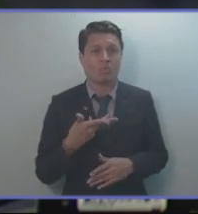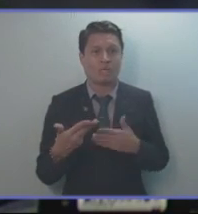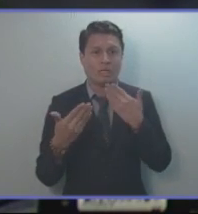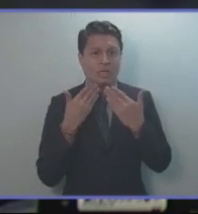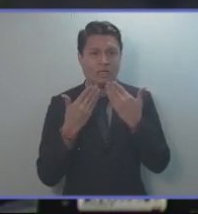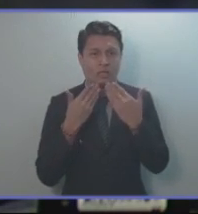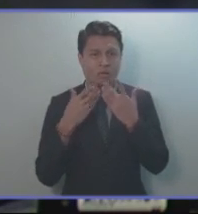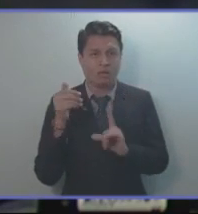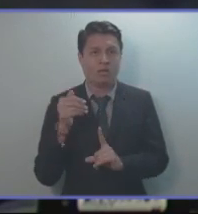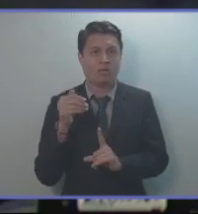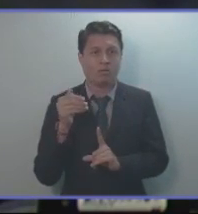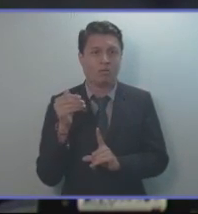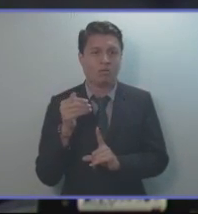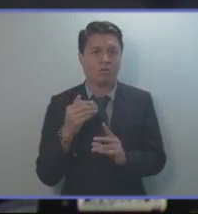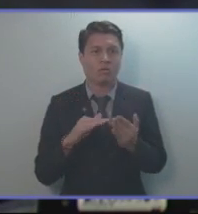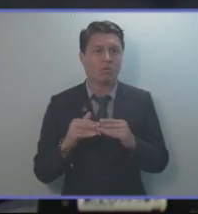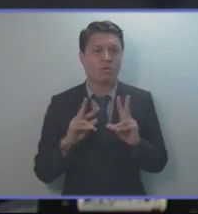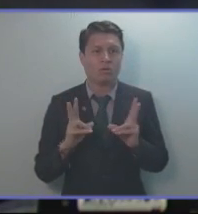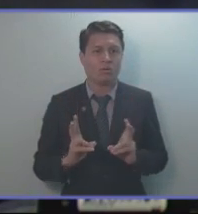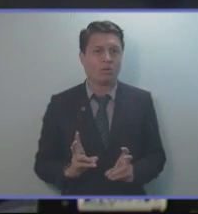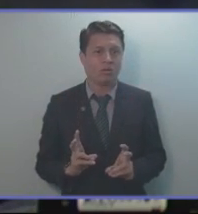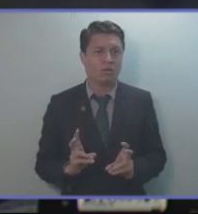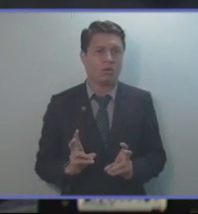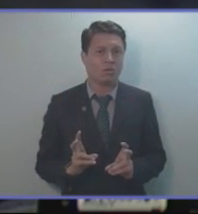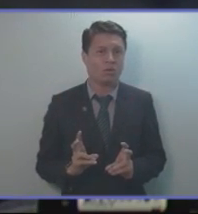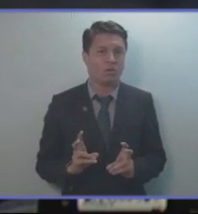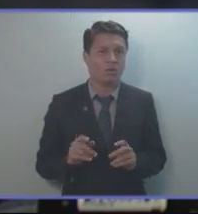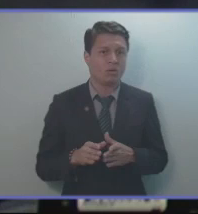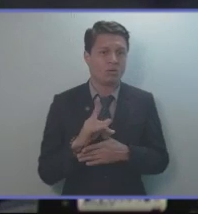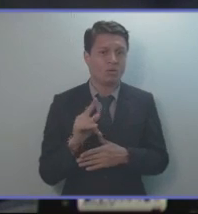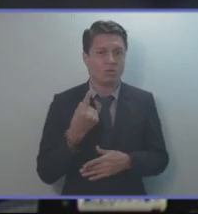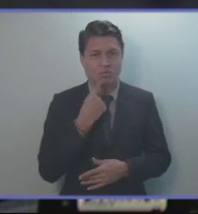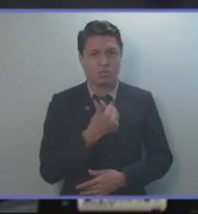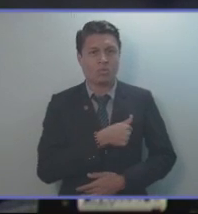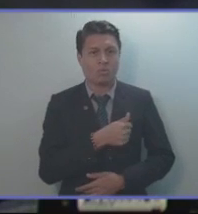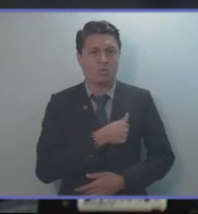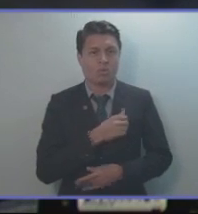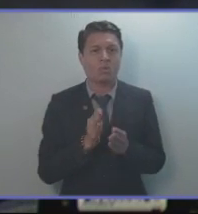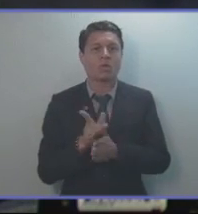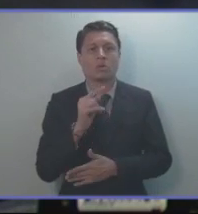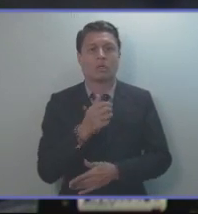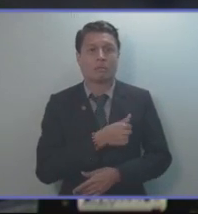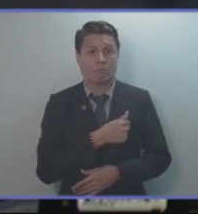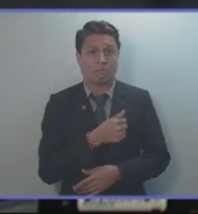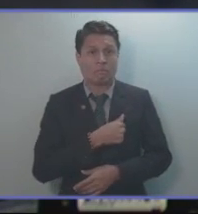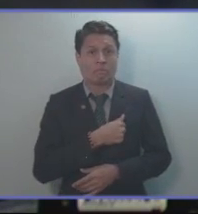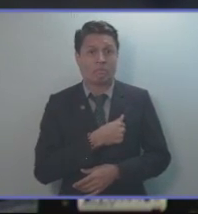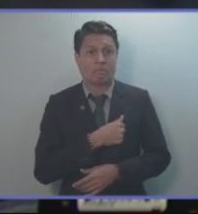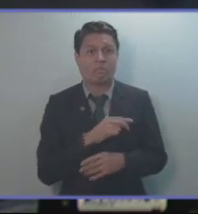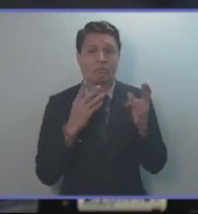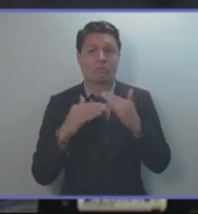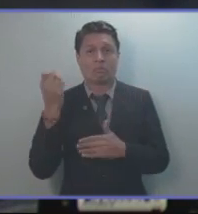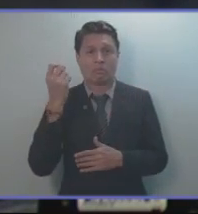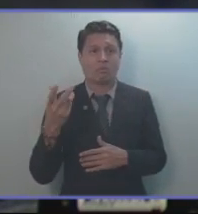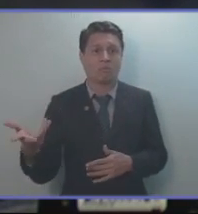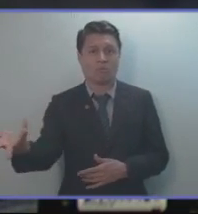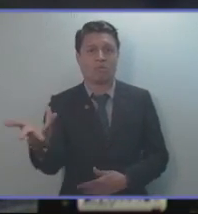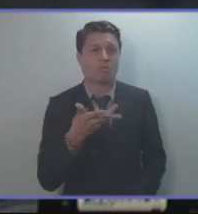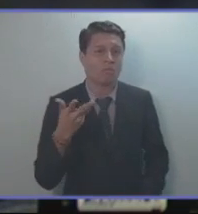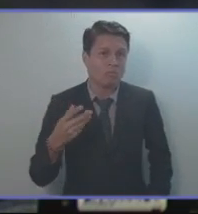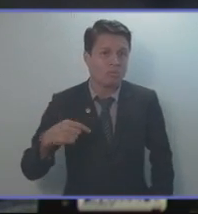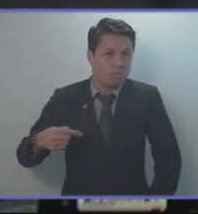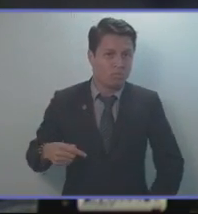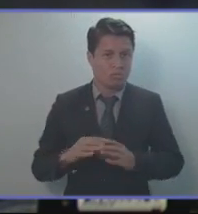educación, hablamos de muchas cosas. Y el ente protagónico, el principal actor de todo esto, siempre son